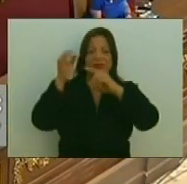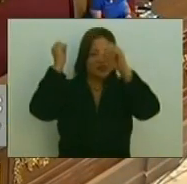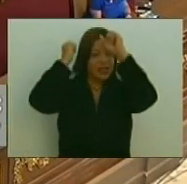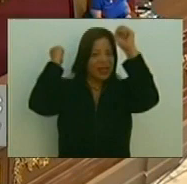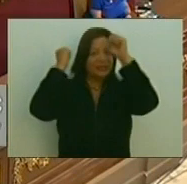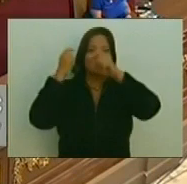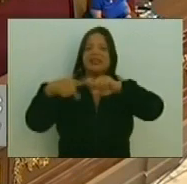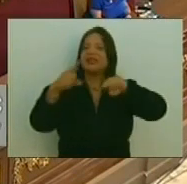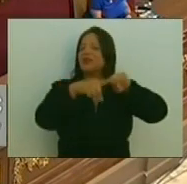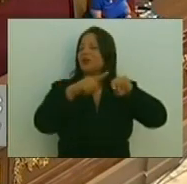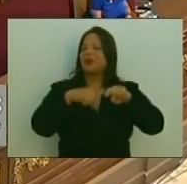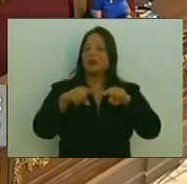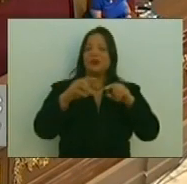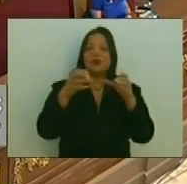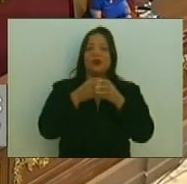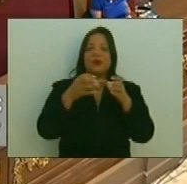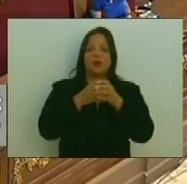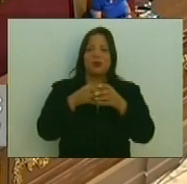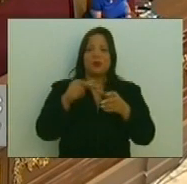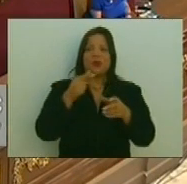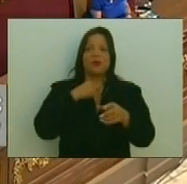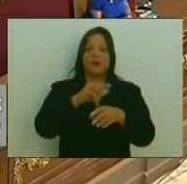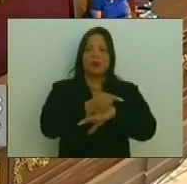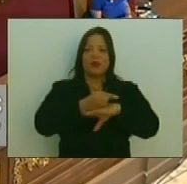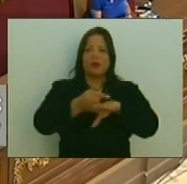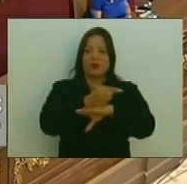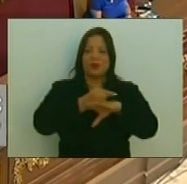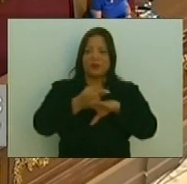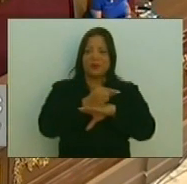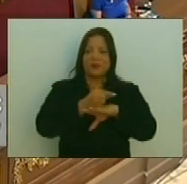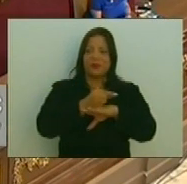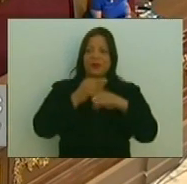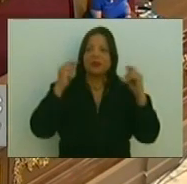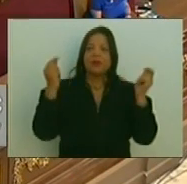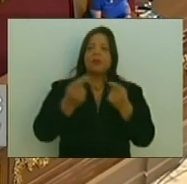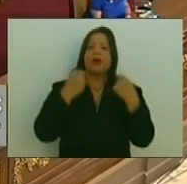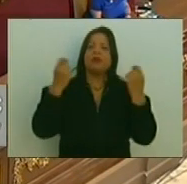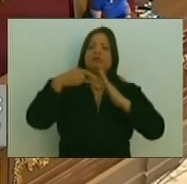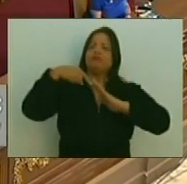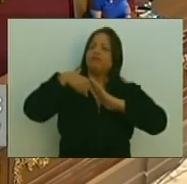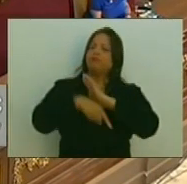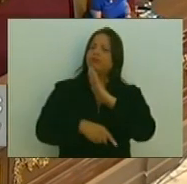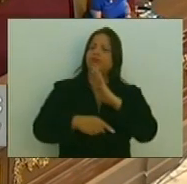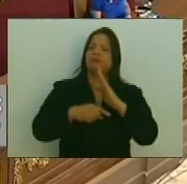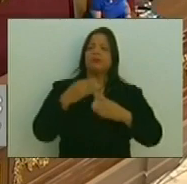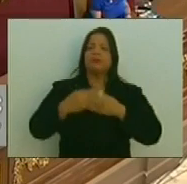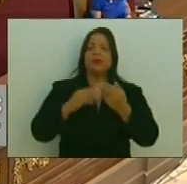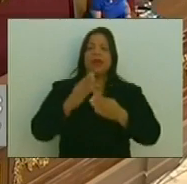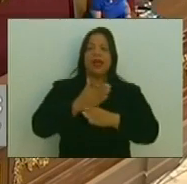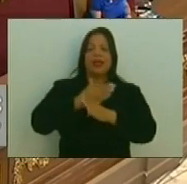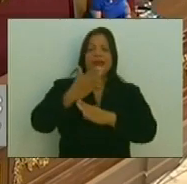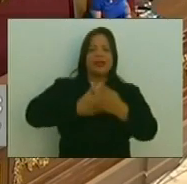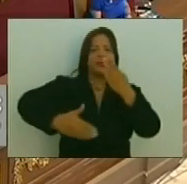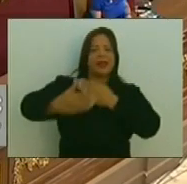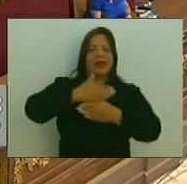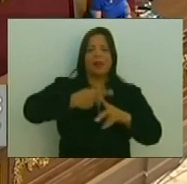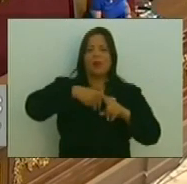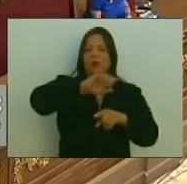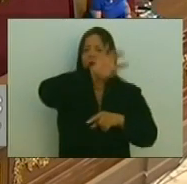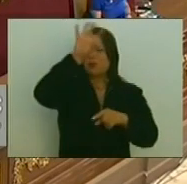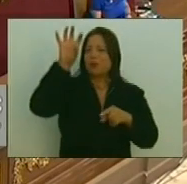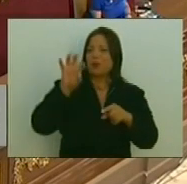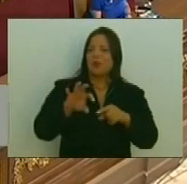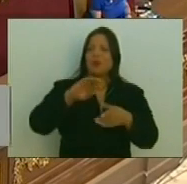y otros despachos del Gabinete Ejecutivo, para profundizar el proceso de intercambio con otros pueblos